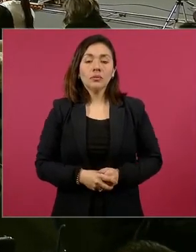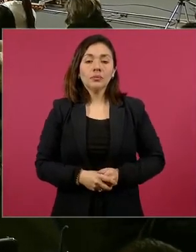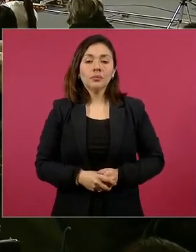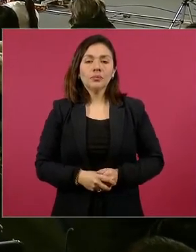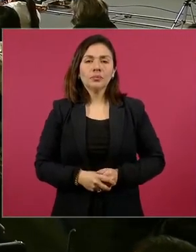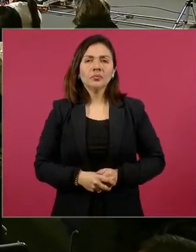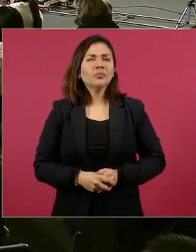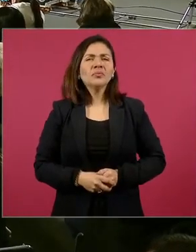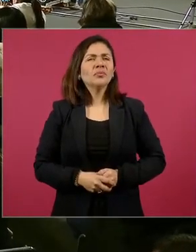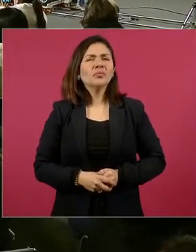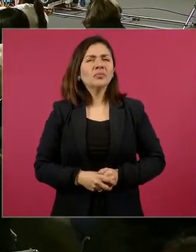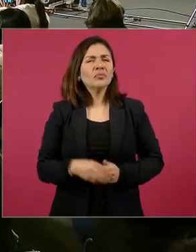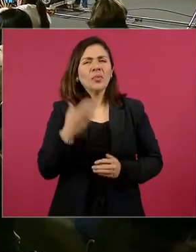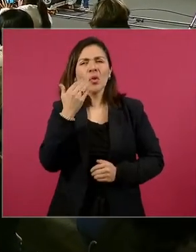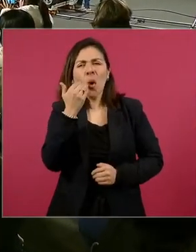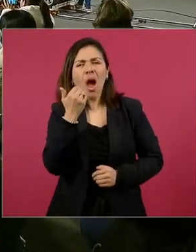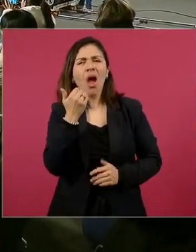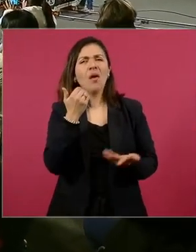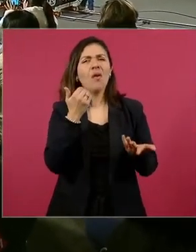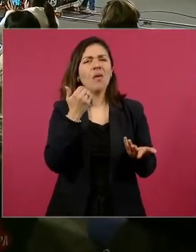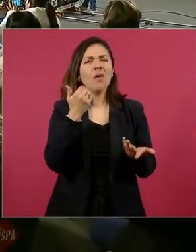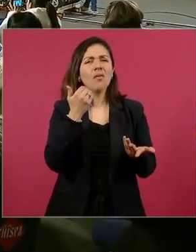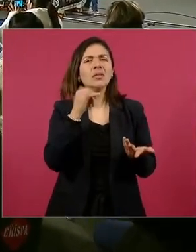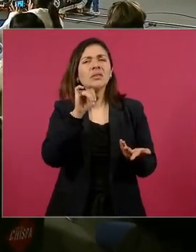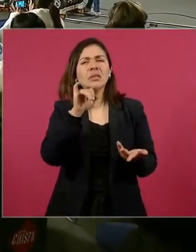O sí está, pero no, no tiene